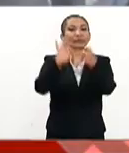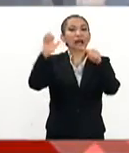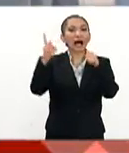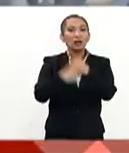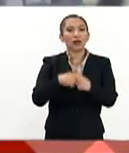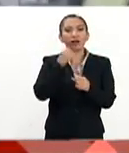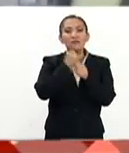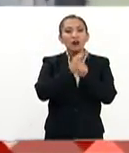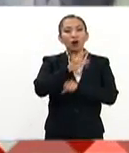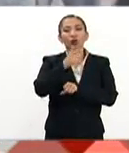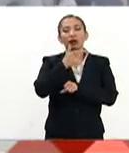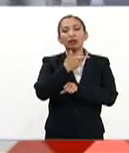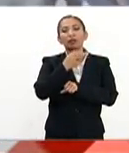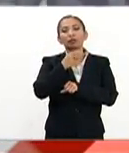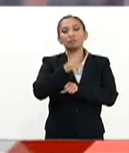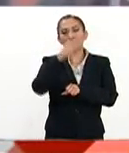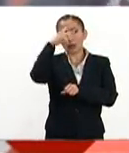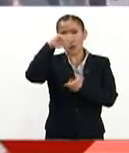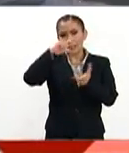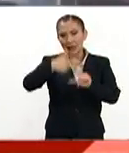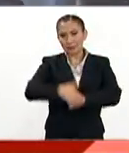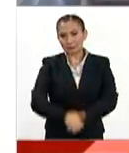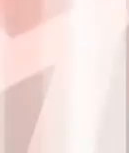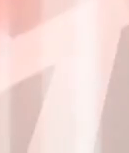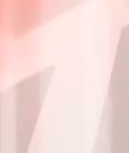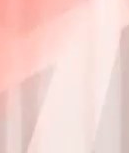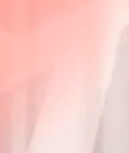Con información de Miguel Guzmán, México al Día.